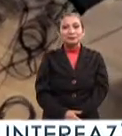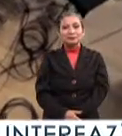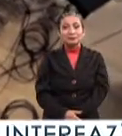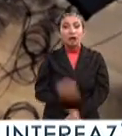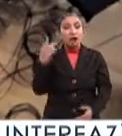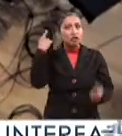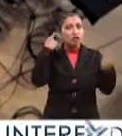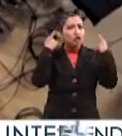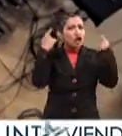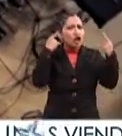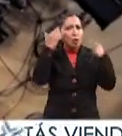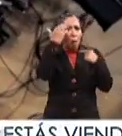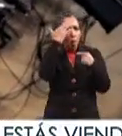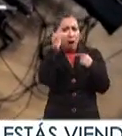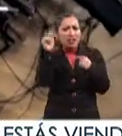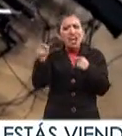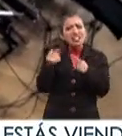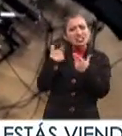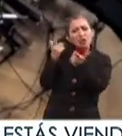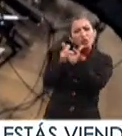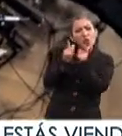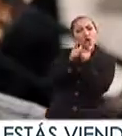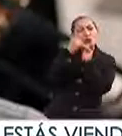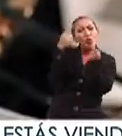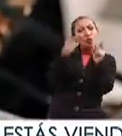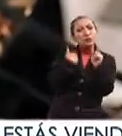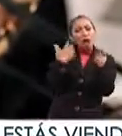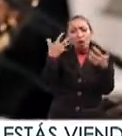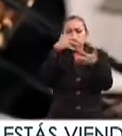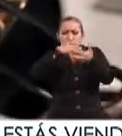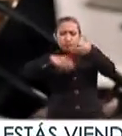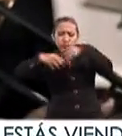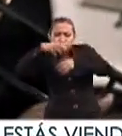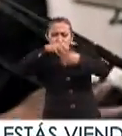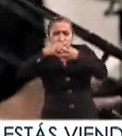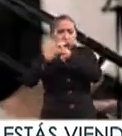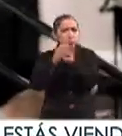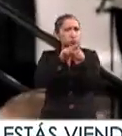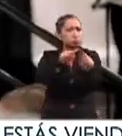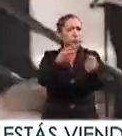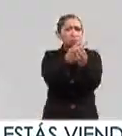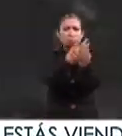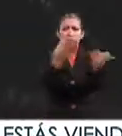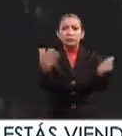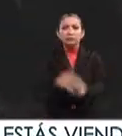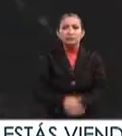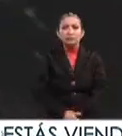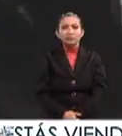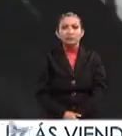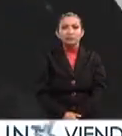Los sonidos no conocen de géneros musicales, las combinaciones son infinitas.